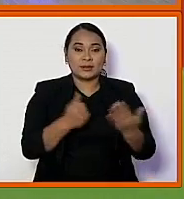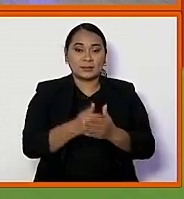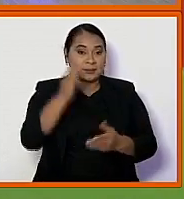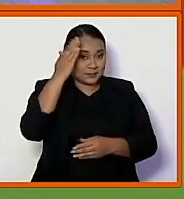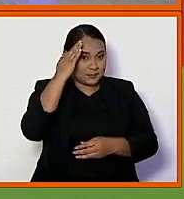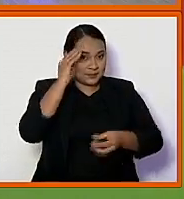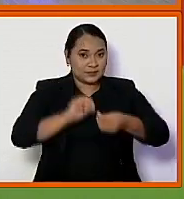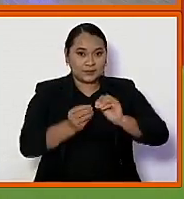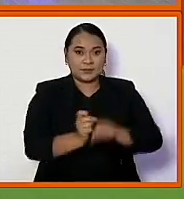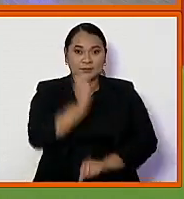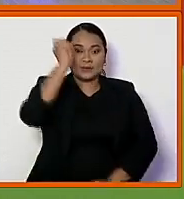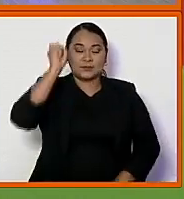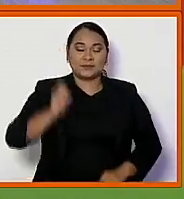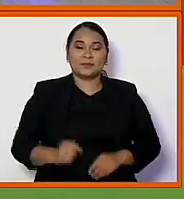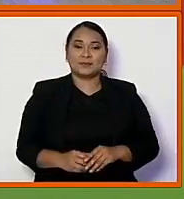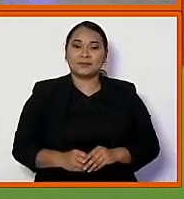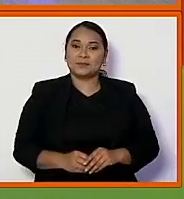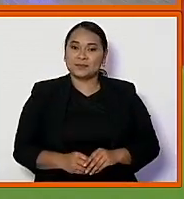el número ganador.